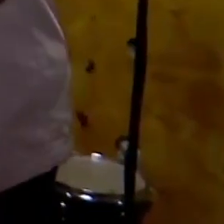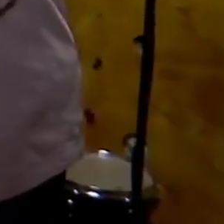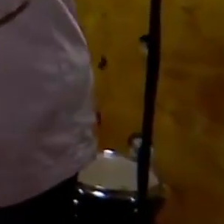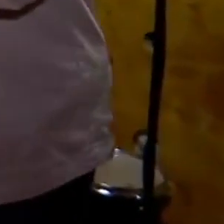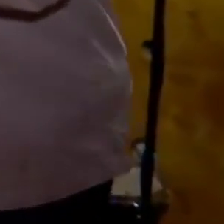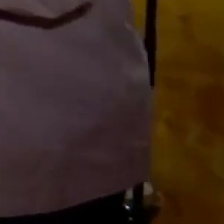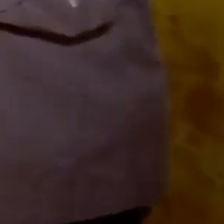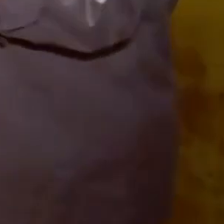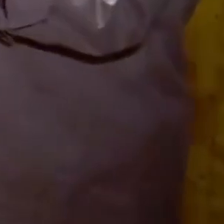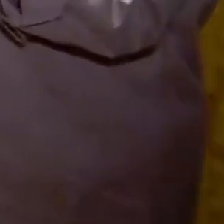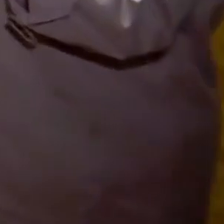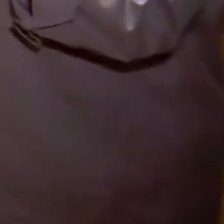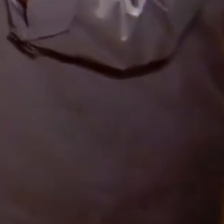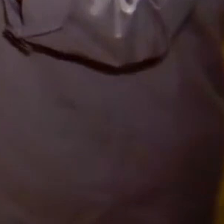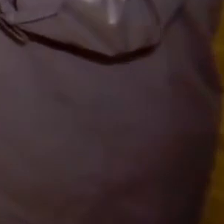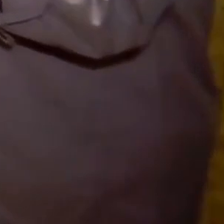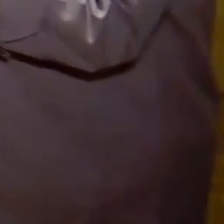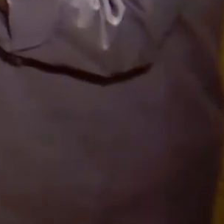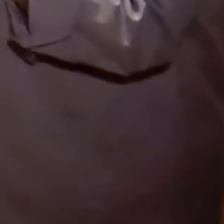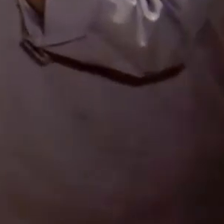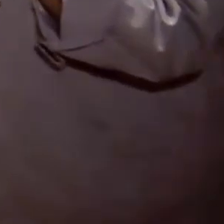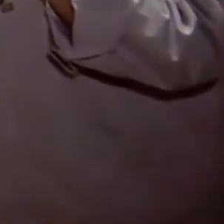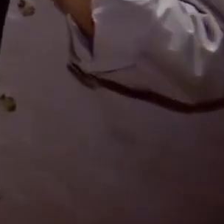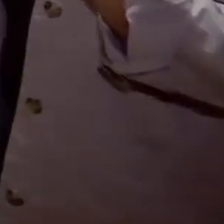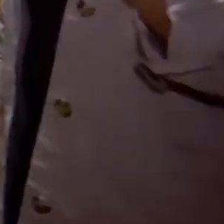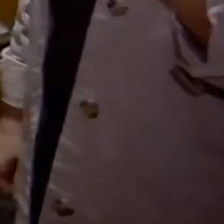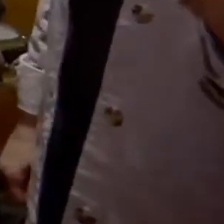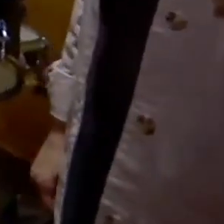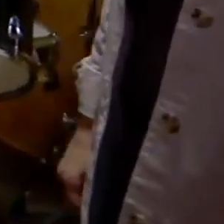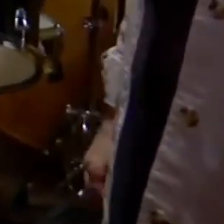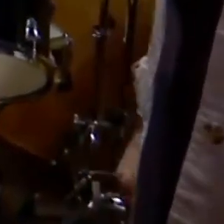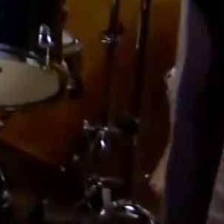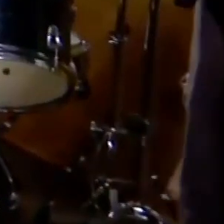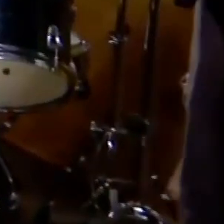Allí donde miran los ojos del agua,